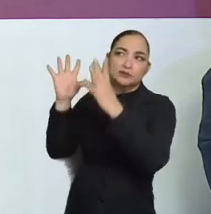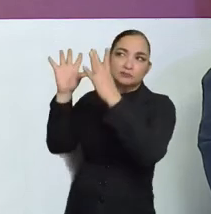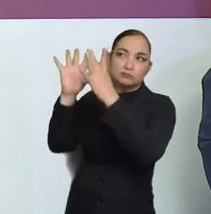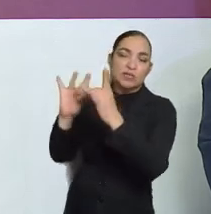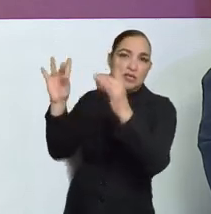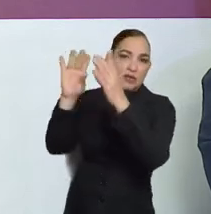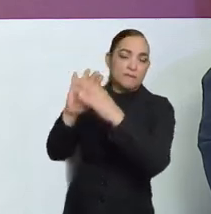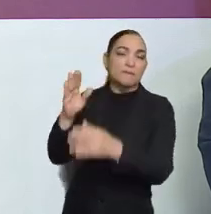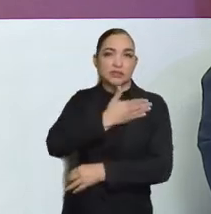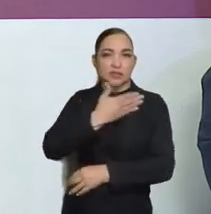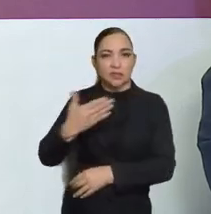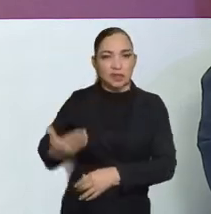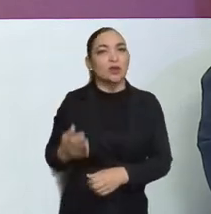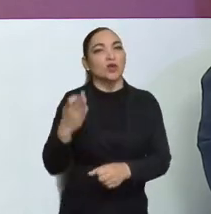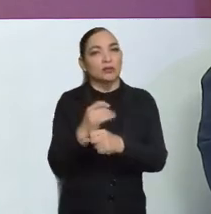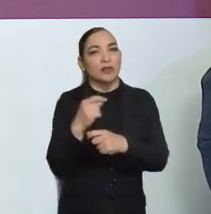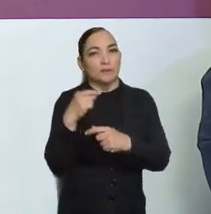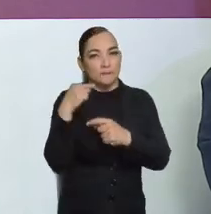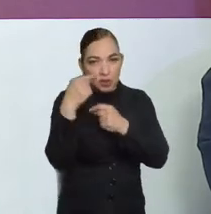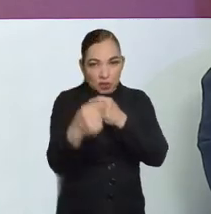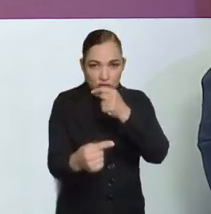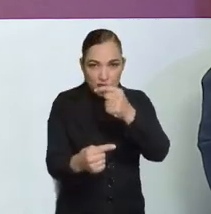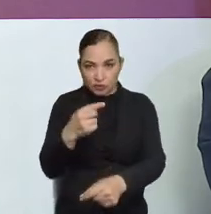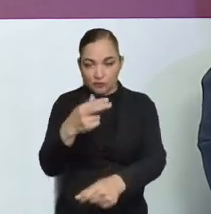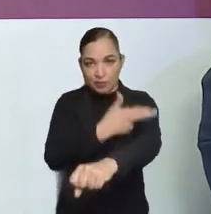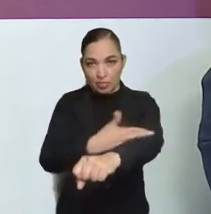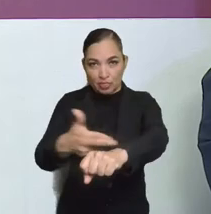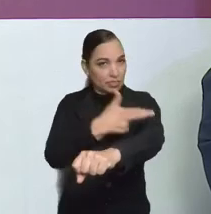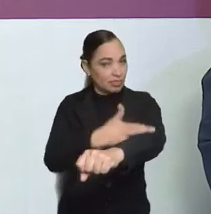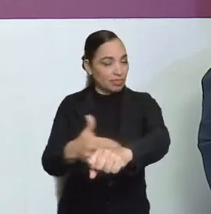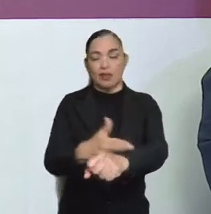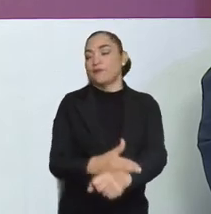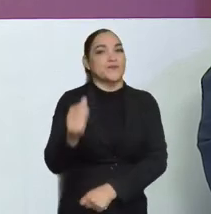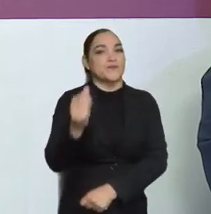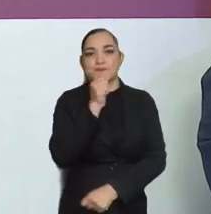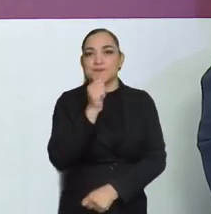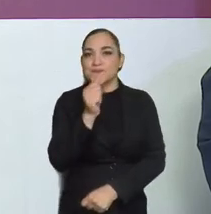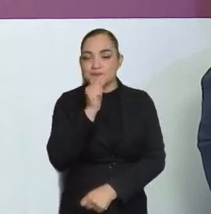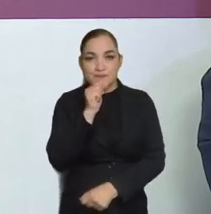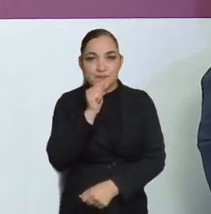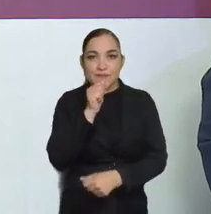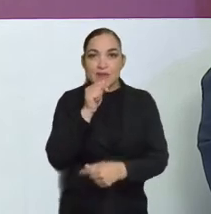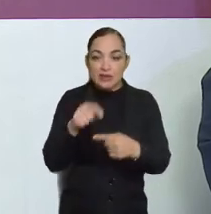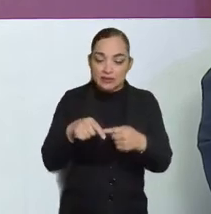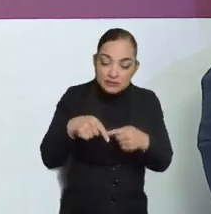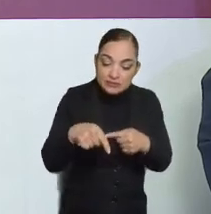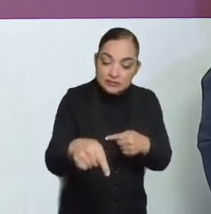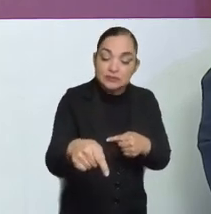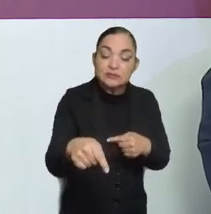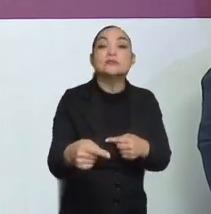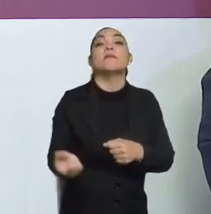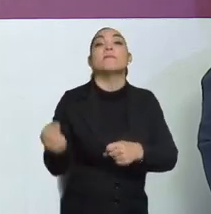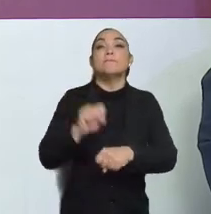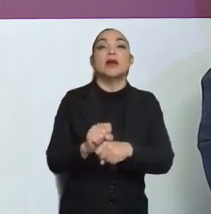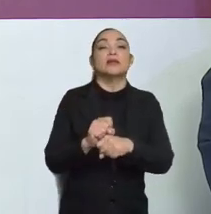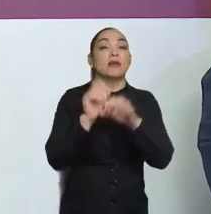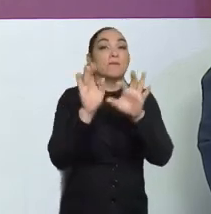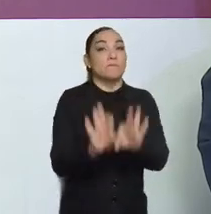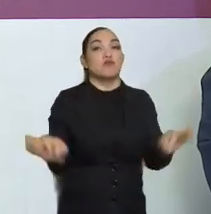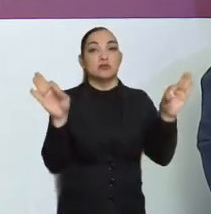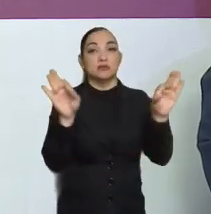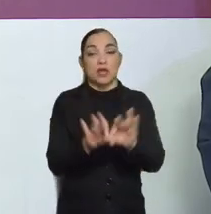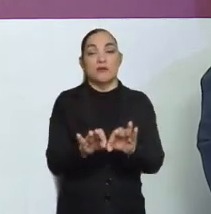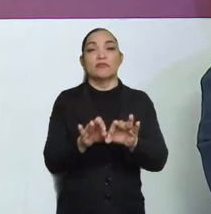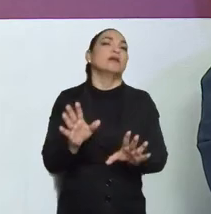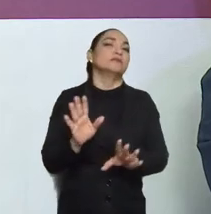Está en proceso eso, no se ha resuelto. Esta semana es clave, vamos a ver cómo camina